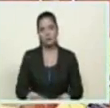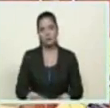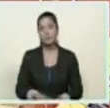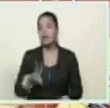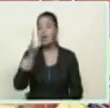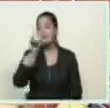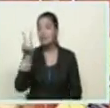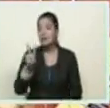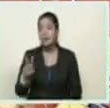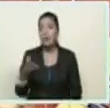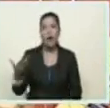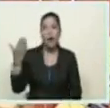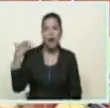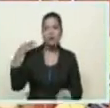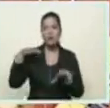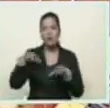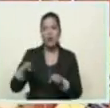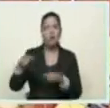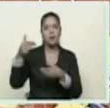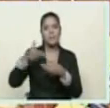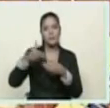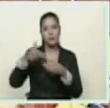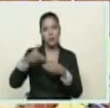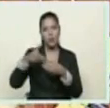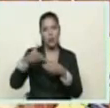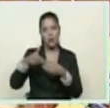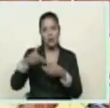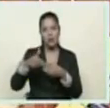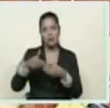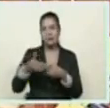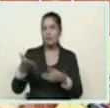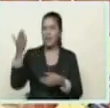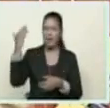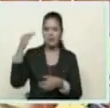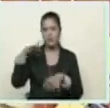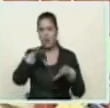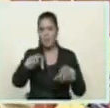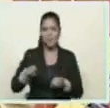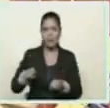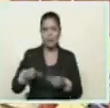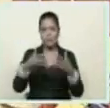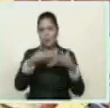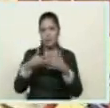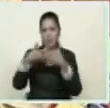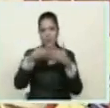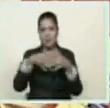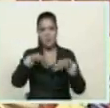venezuela en una colonia petrolera de los gringos imperialistas